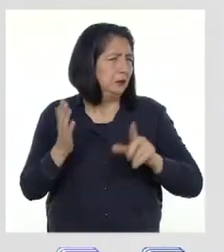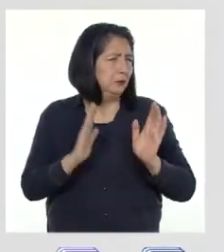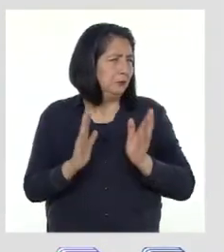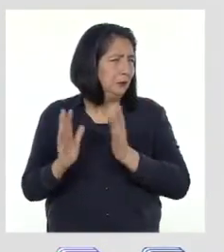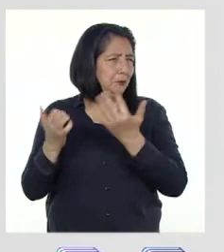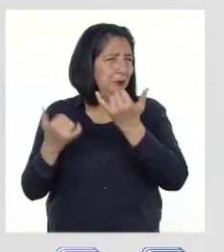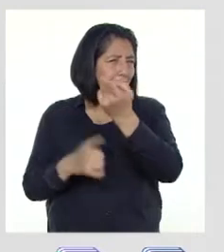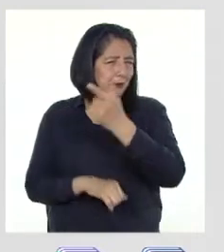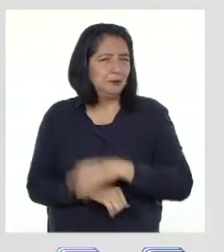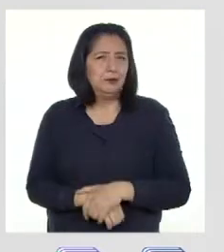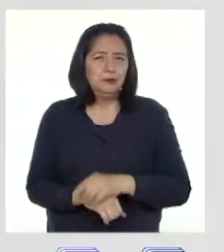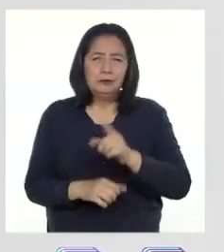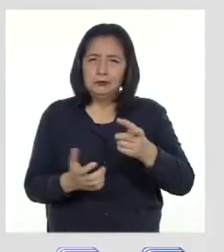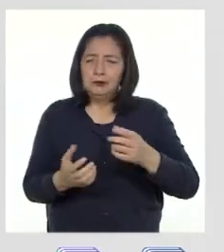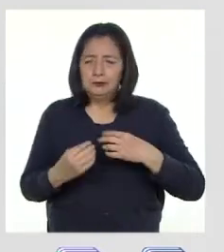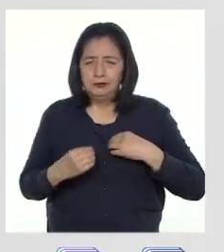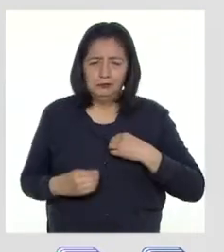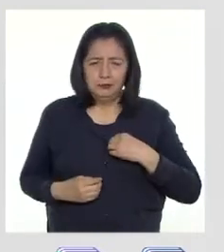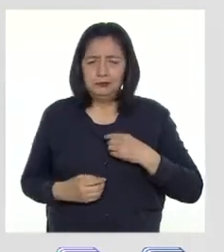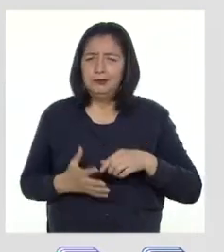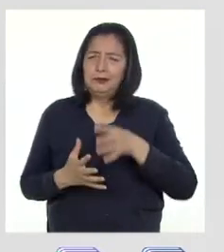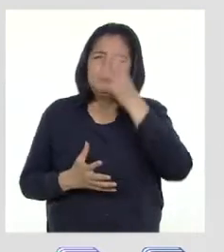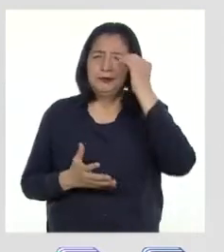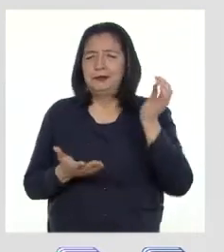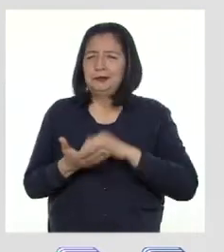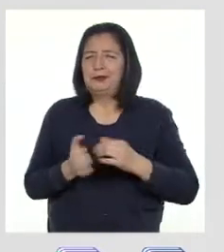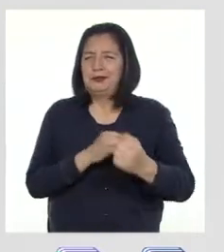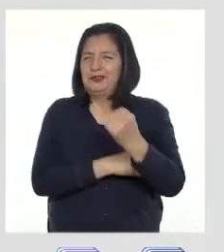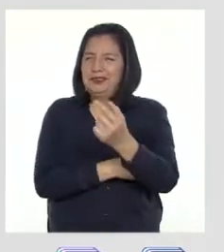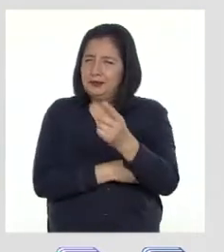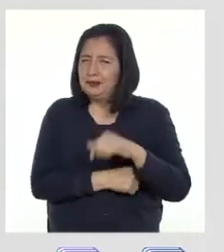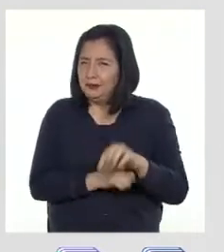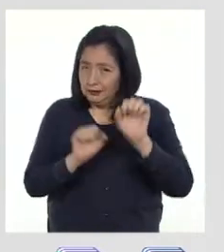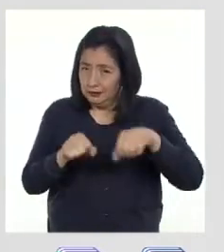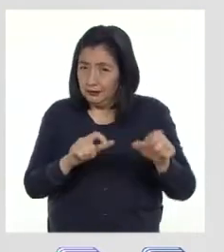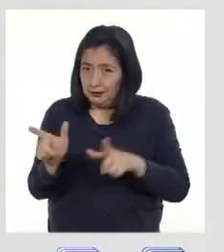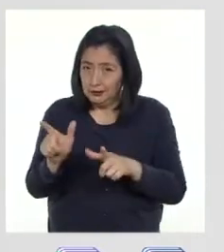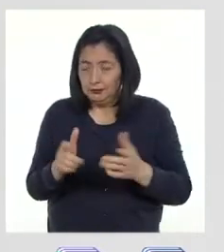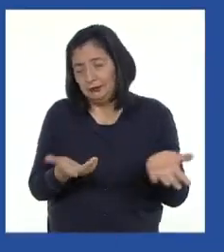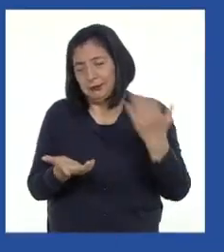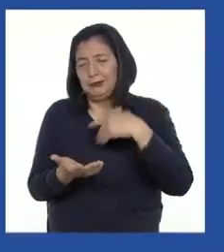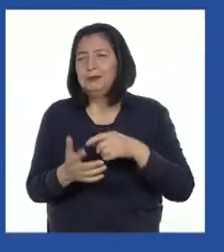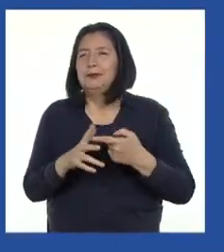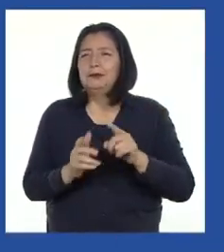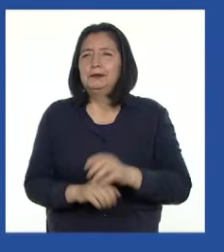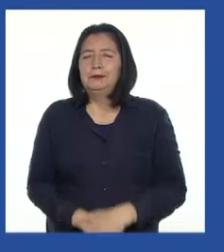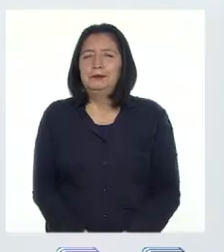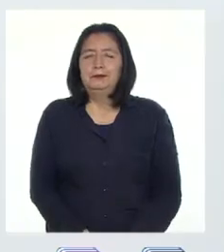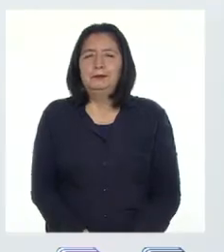preparado para el día de hoy y activémonos para aprender con mucha más energía. ¿Listos? ¡Comenzamos!